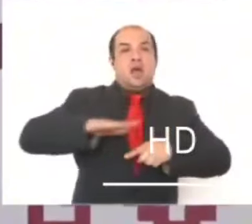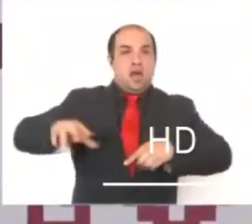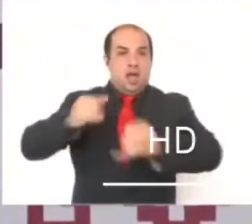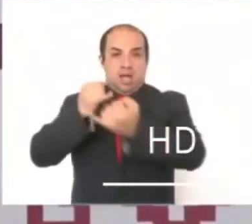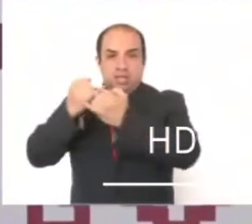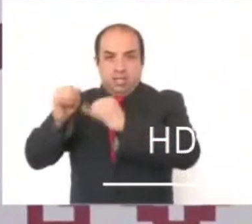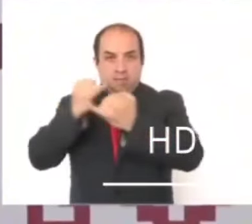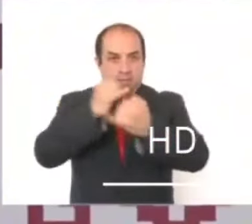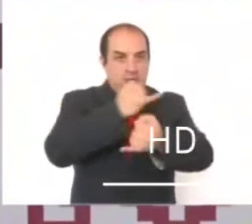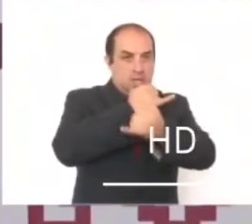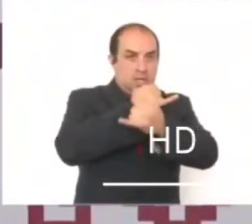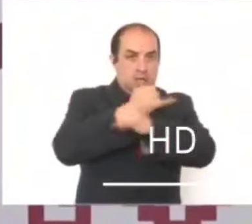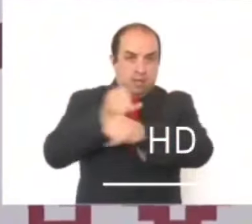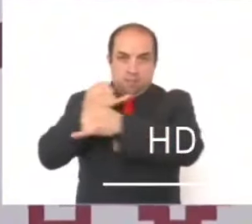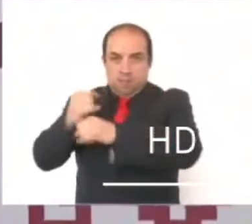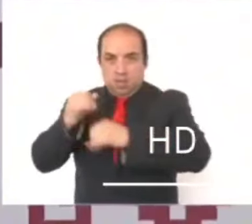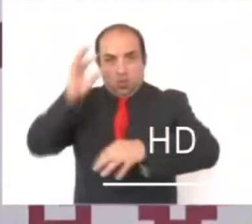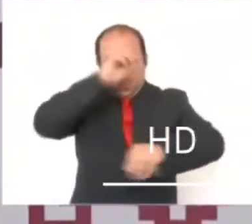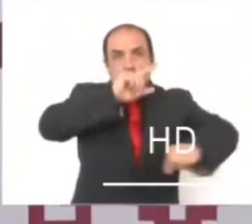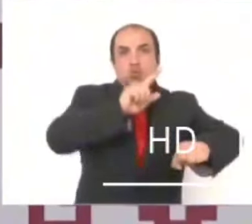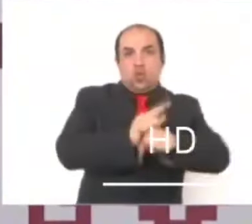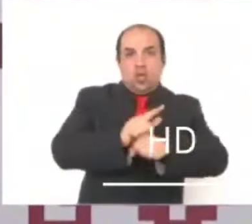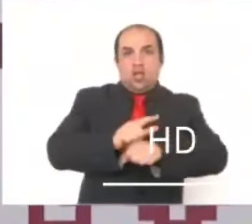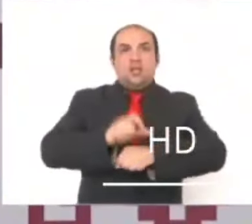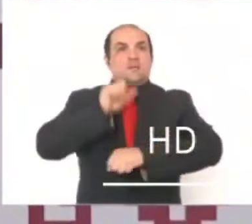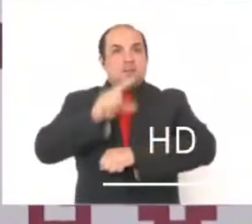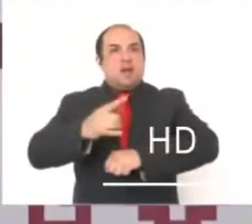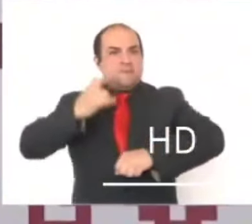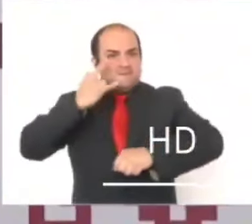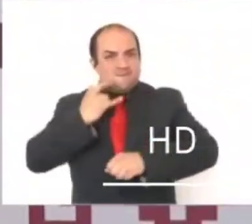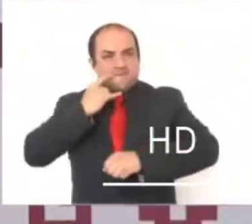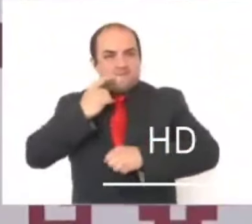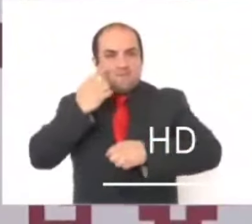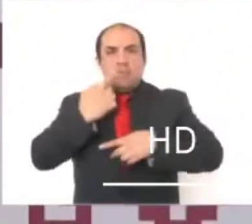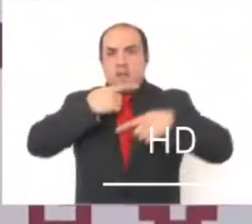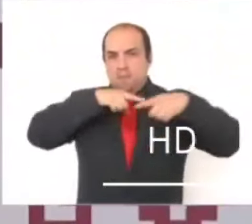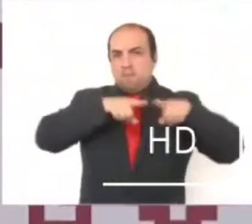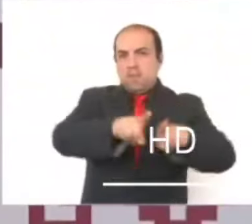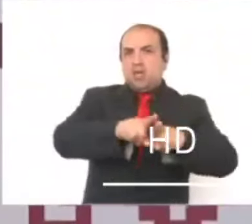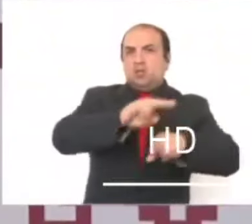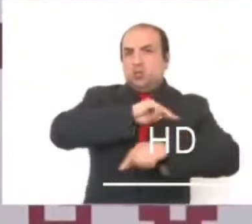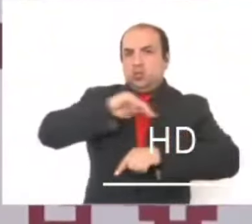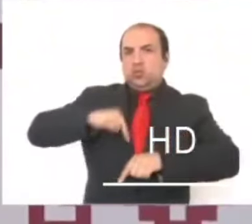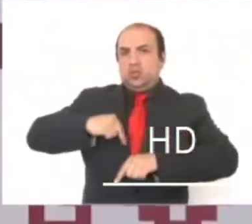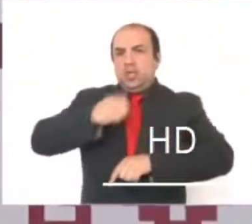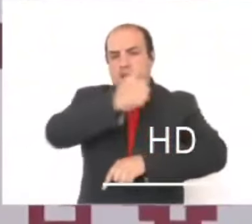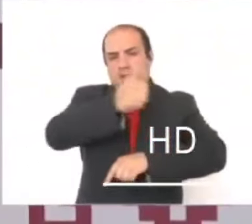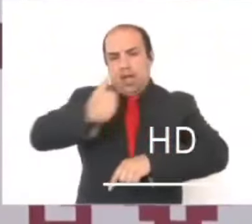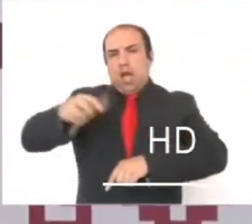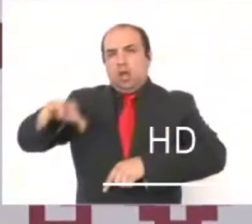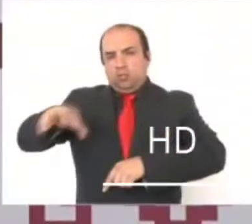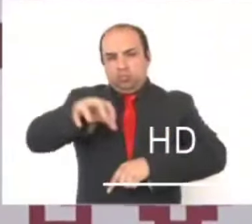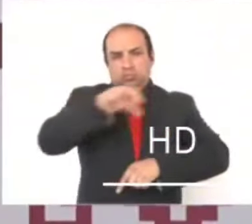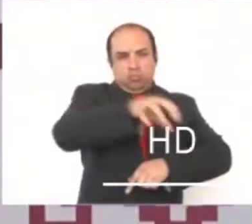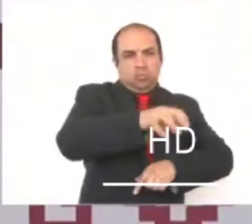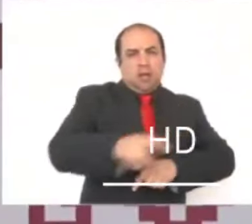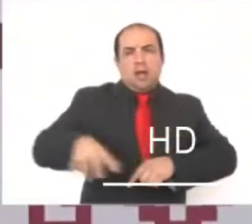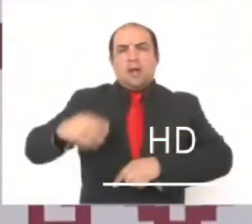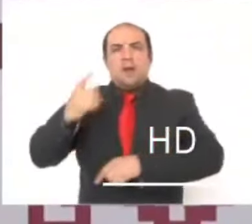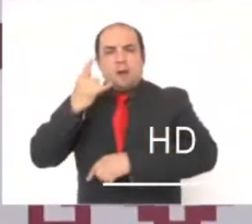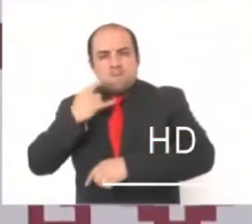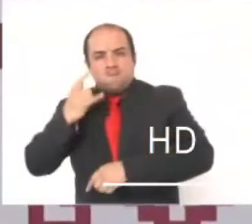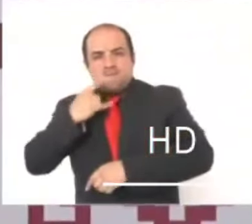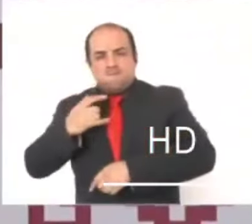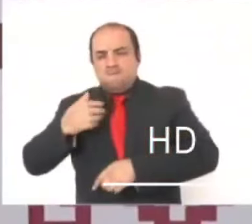independientes, alternativos, culturales, que también luchan a la par de nosotros, cada quien en sus trincheras hacen su